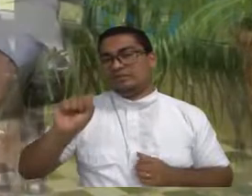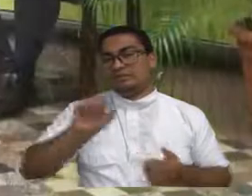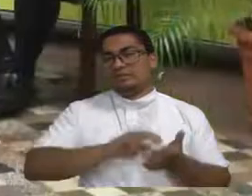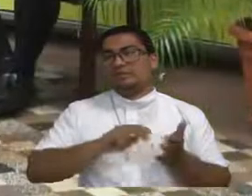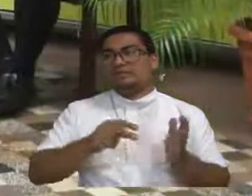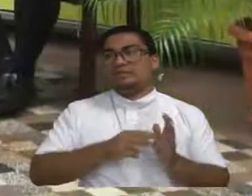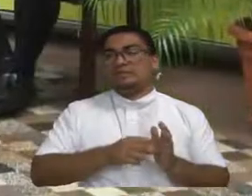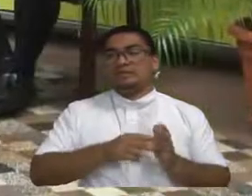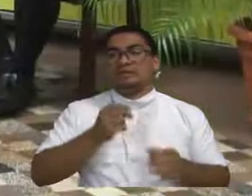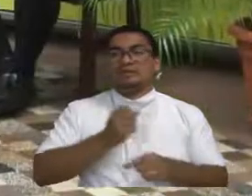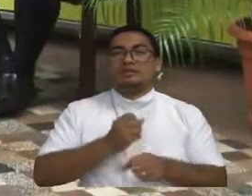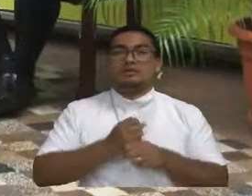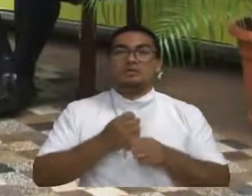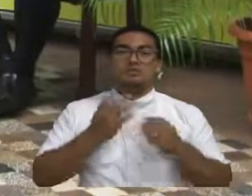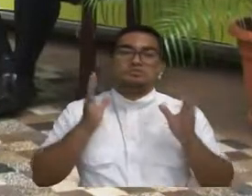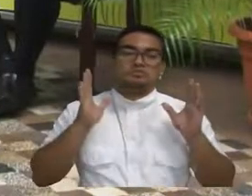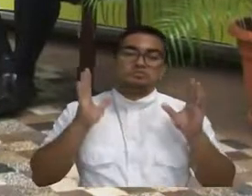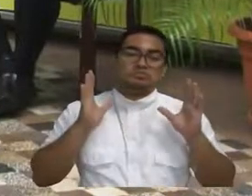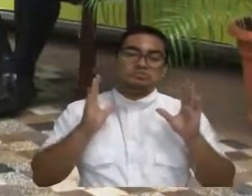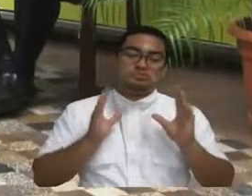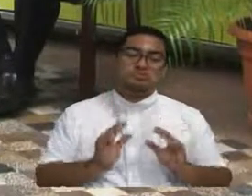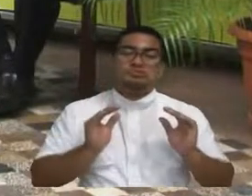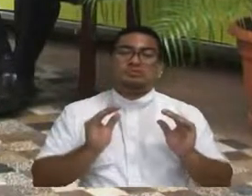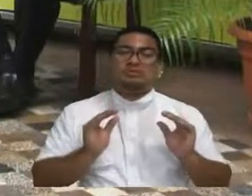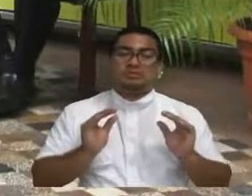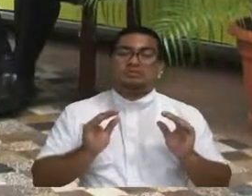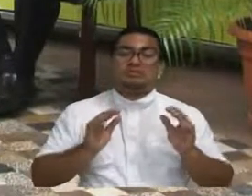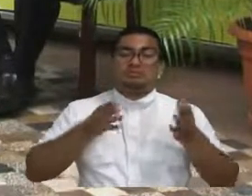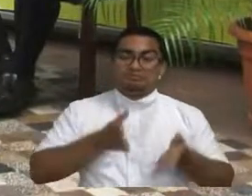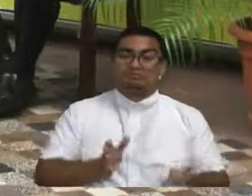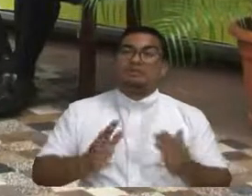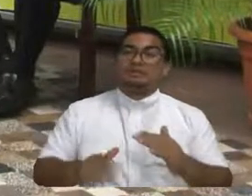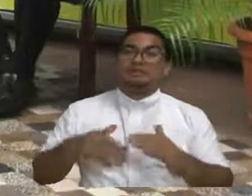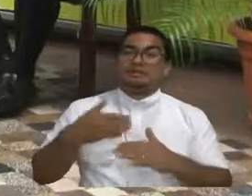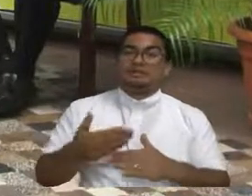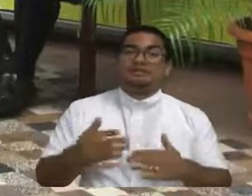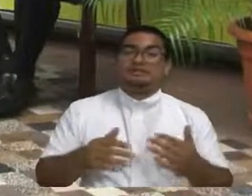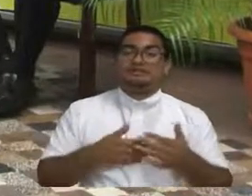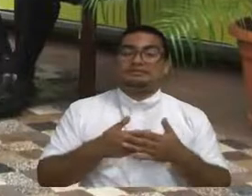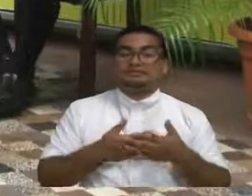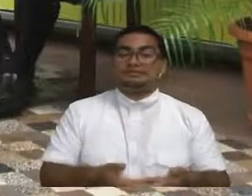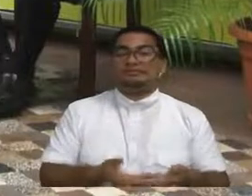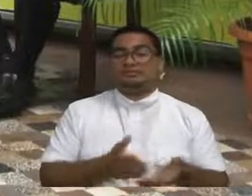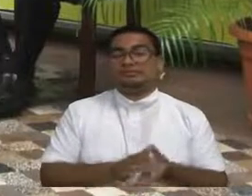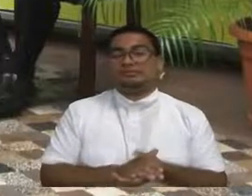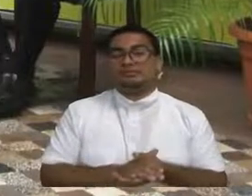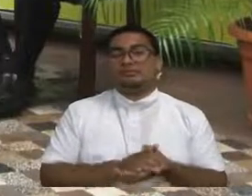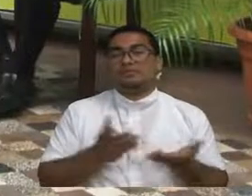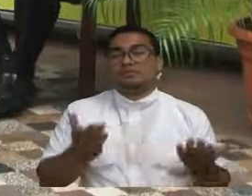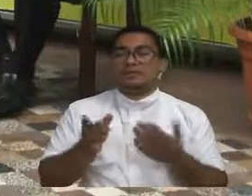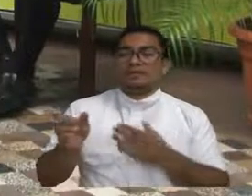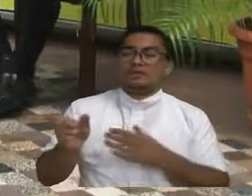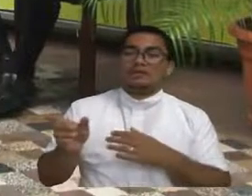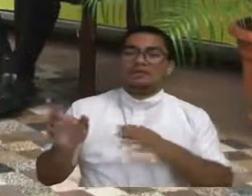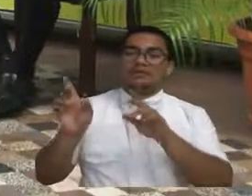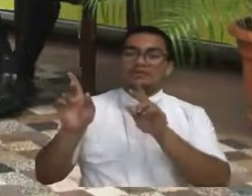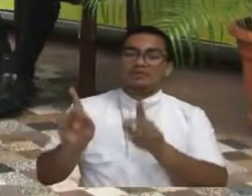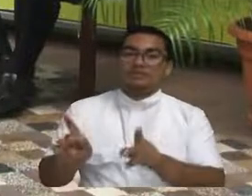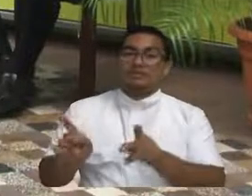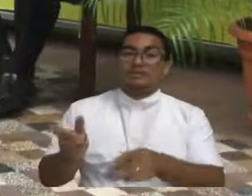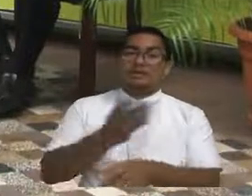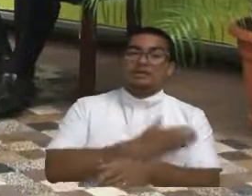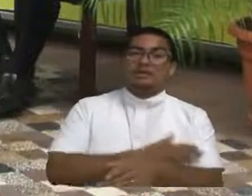su función cuando está en el periodo posparto y cuando está en el embarazo. Entonces, si esta persona padecía la